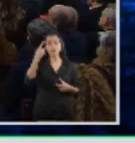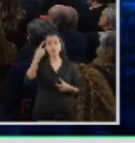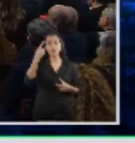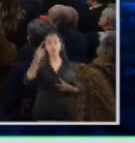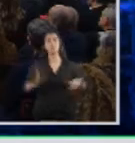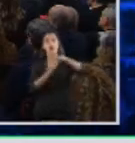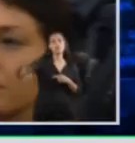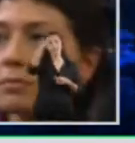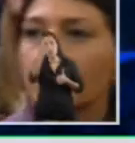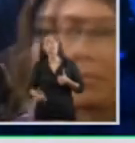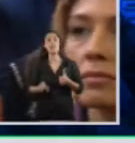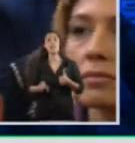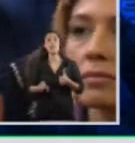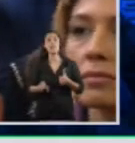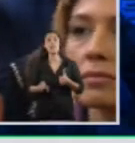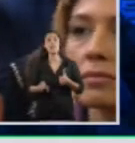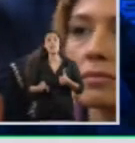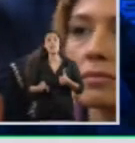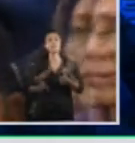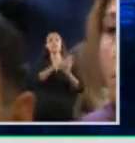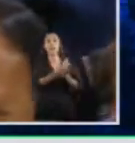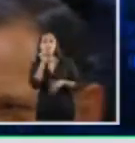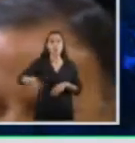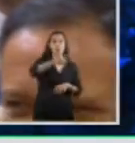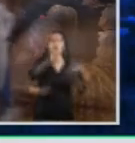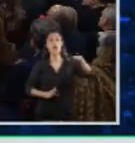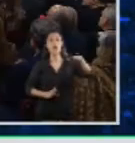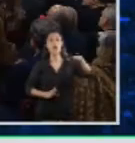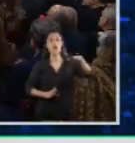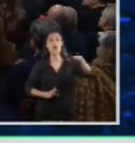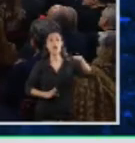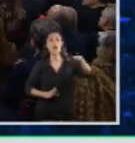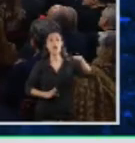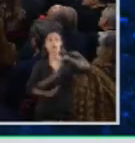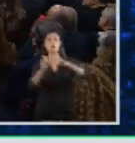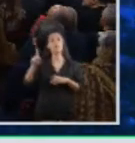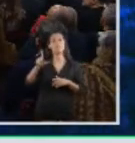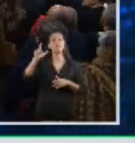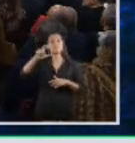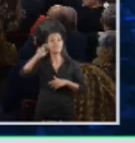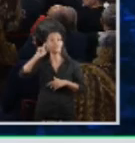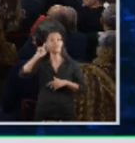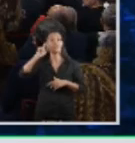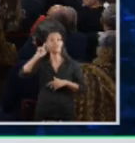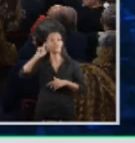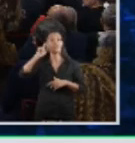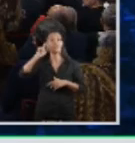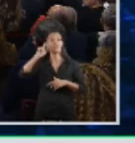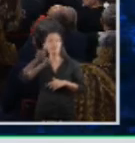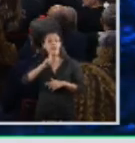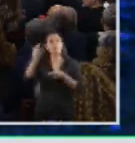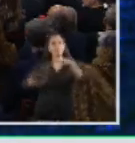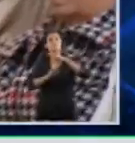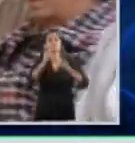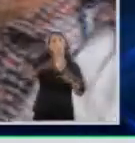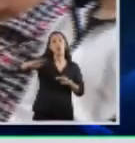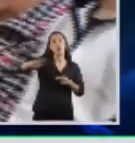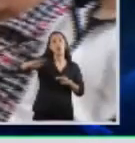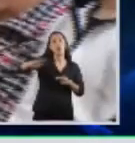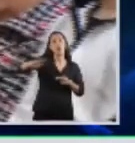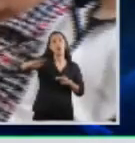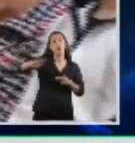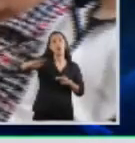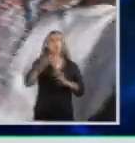teniendo en cuenta lo que fueron las corridas de la semana pasada, hoy se esperaba que el dólar pudiera llegar a